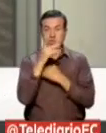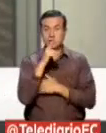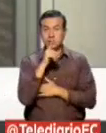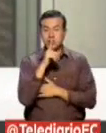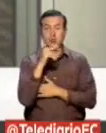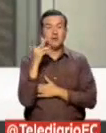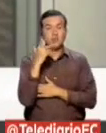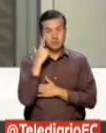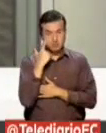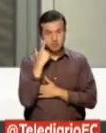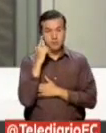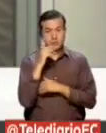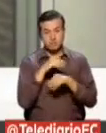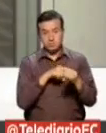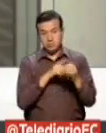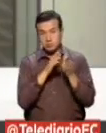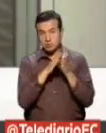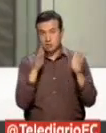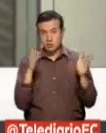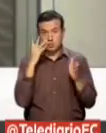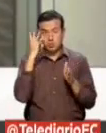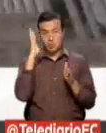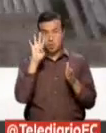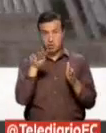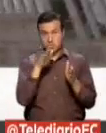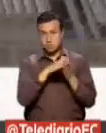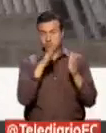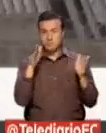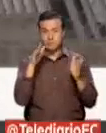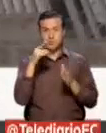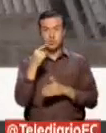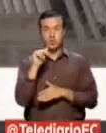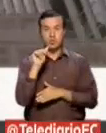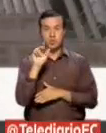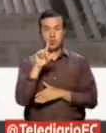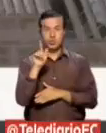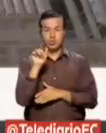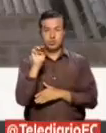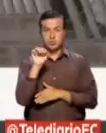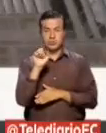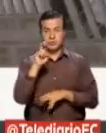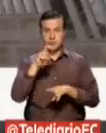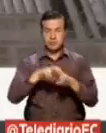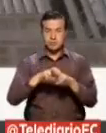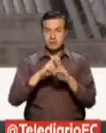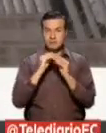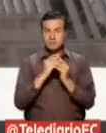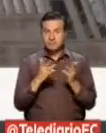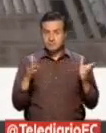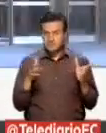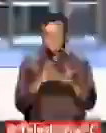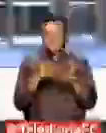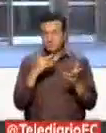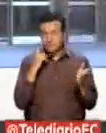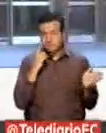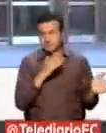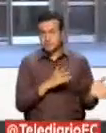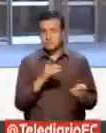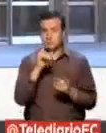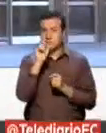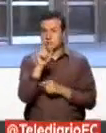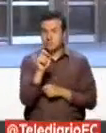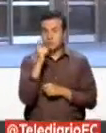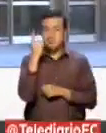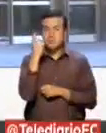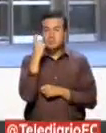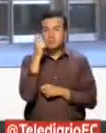de apertura y podría durar hasta cuatro meses. Guzmán se sienta en el banquillo de los acusados, en donde tendrá que responder por más